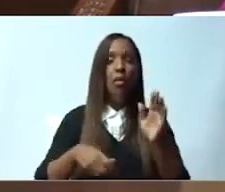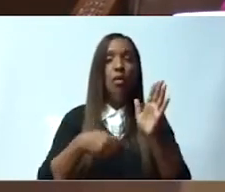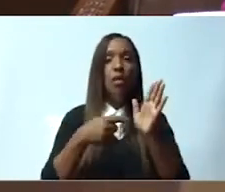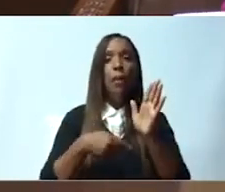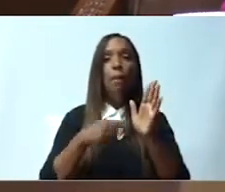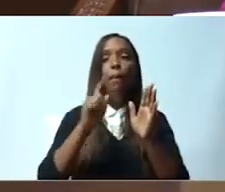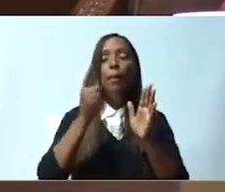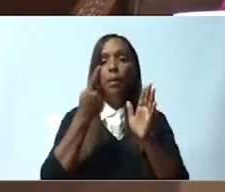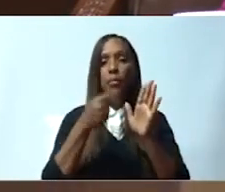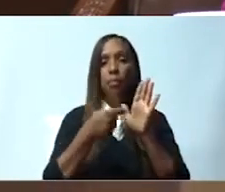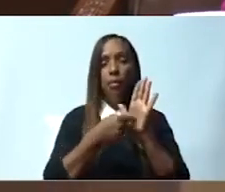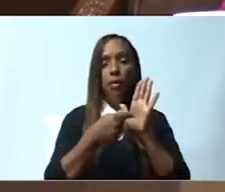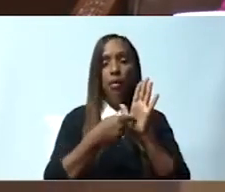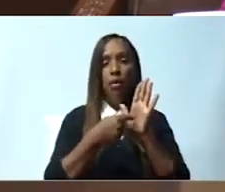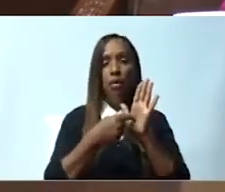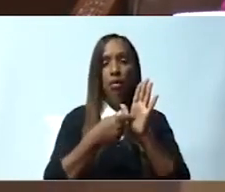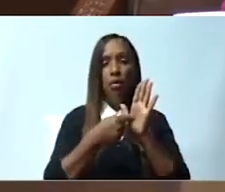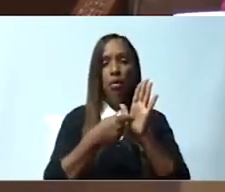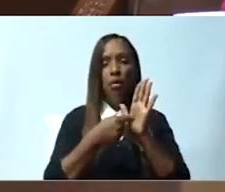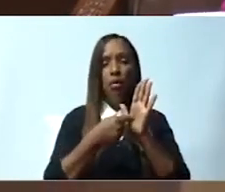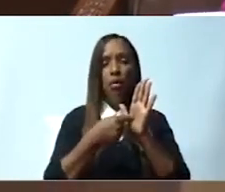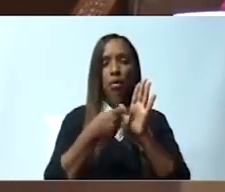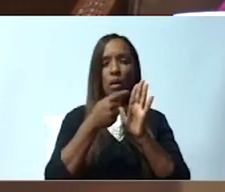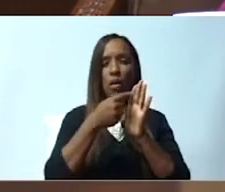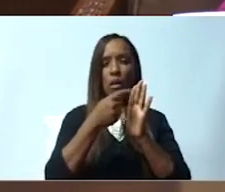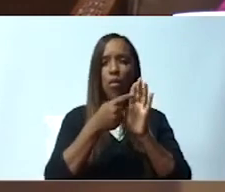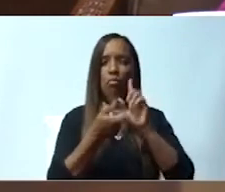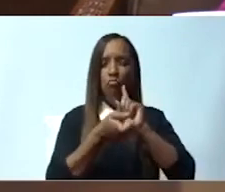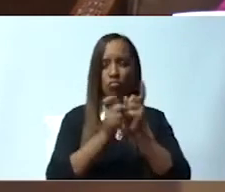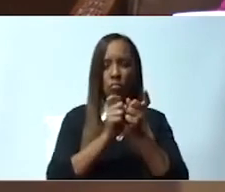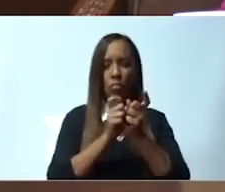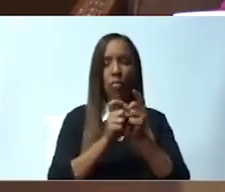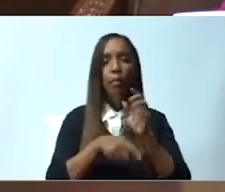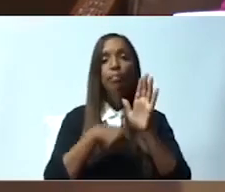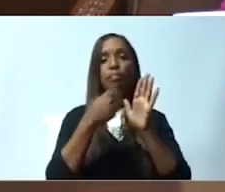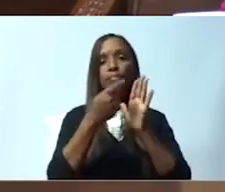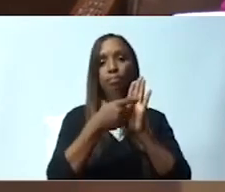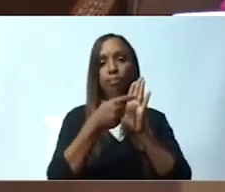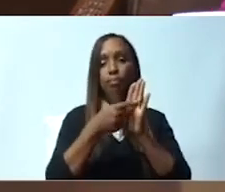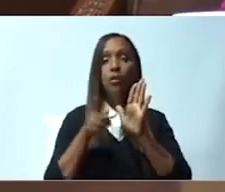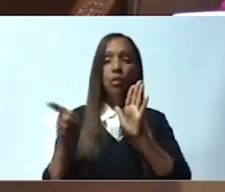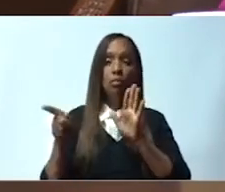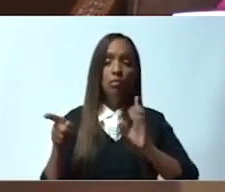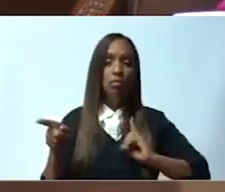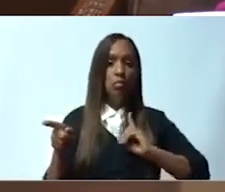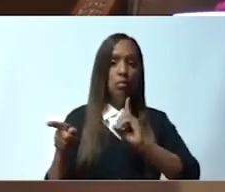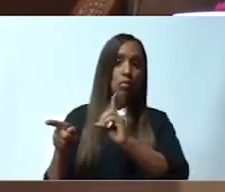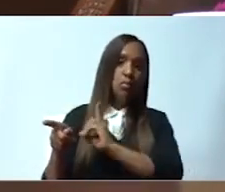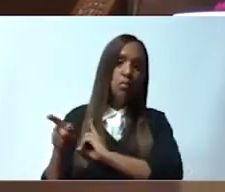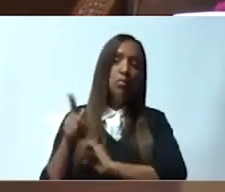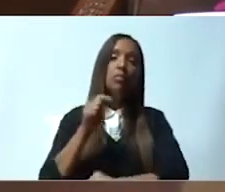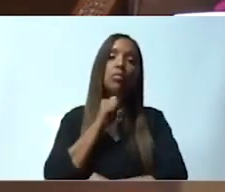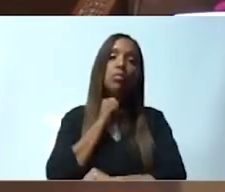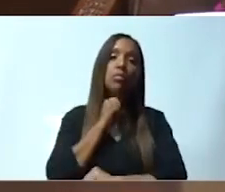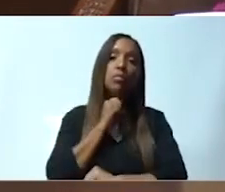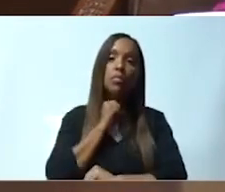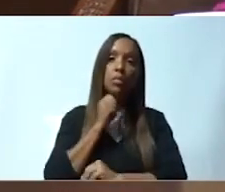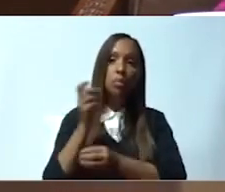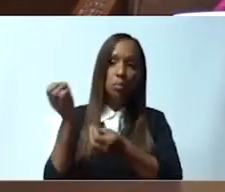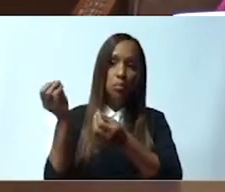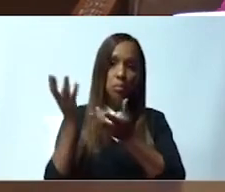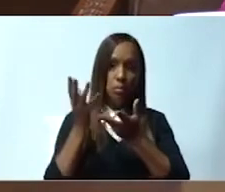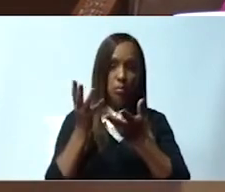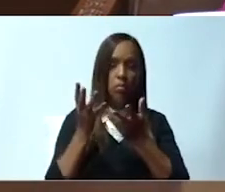esta modificación que todavía le hace algunos ajustes al proyecto del propio diputado Tobía Crespo. Estamos